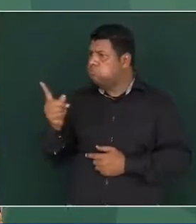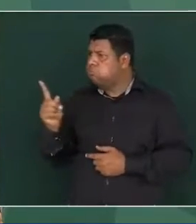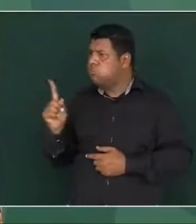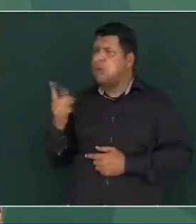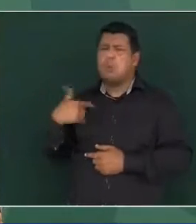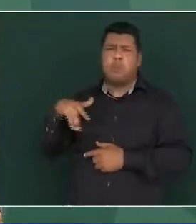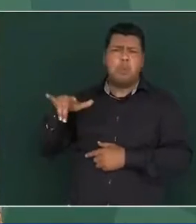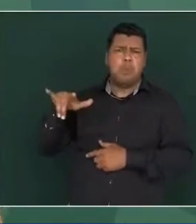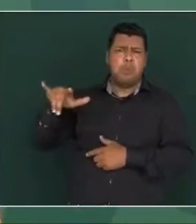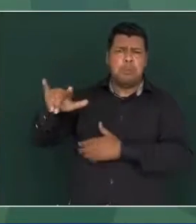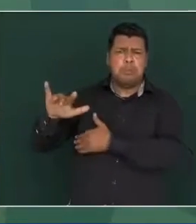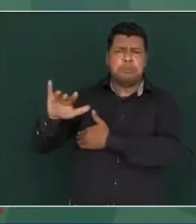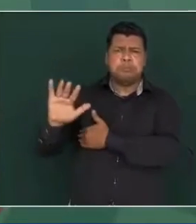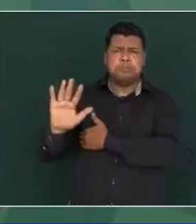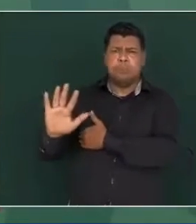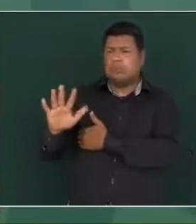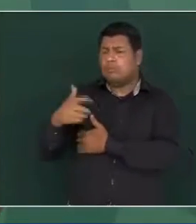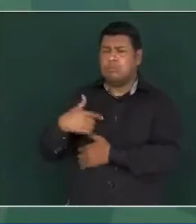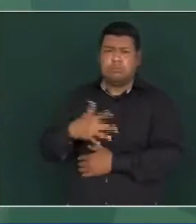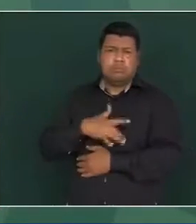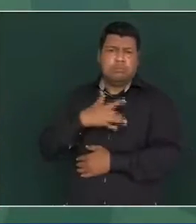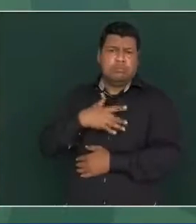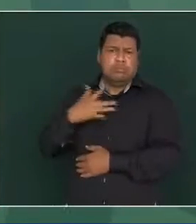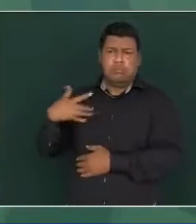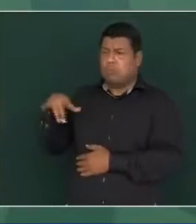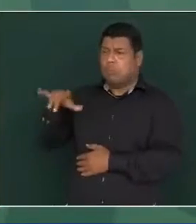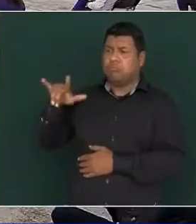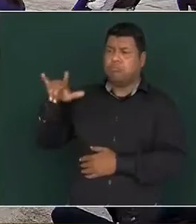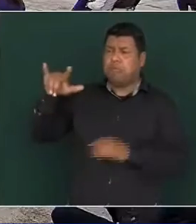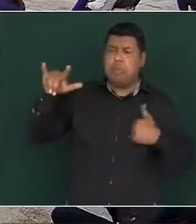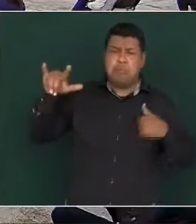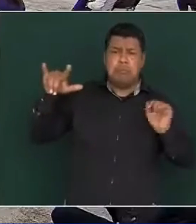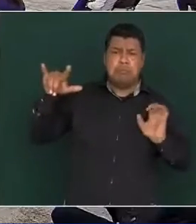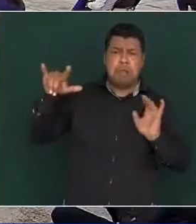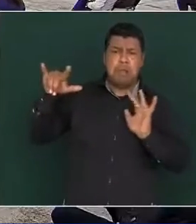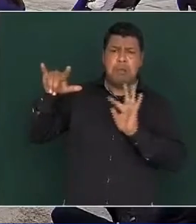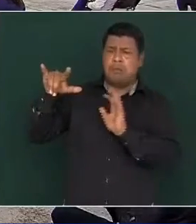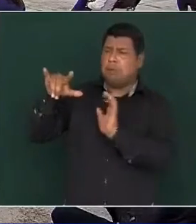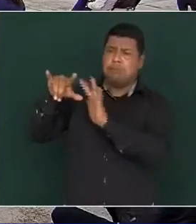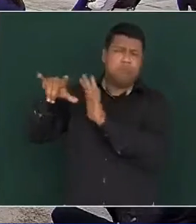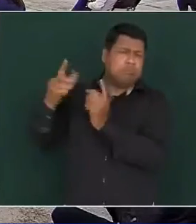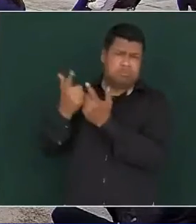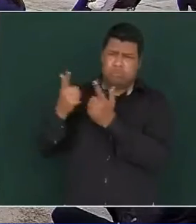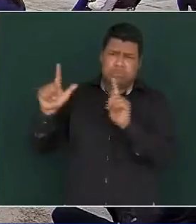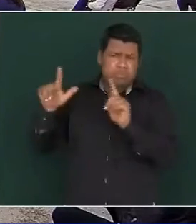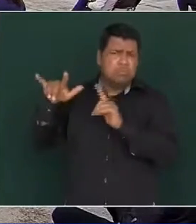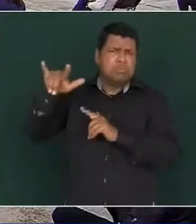abordarlo cuando requieran, podrán tenerlo ahí en el aeropuerto.